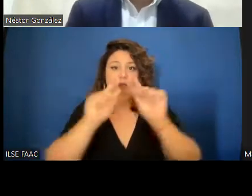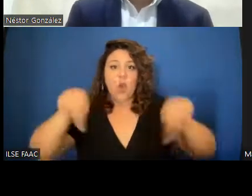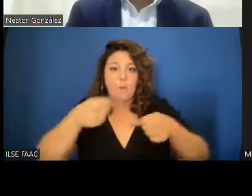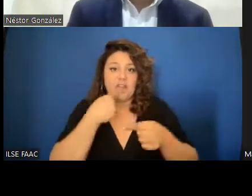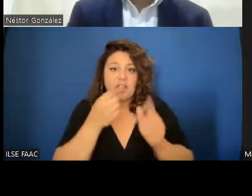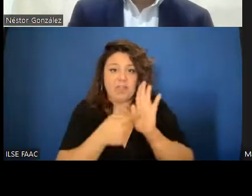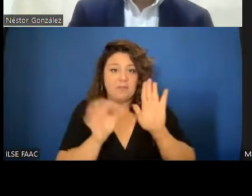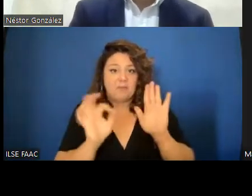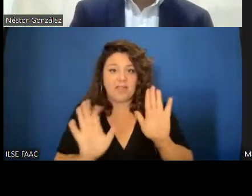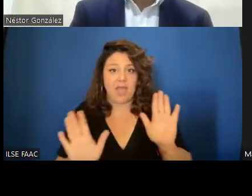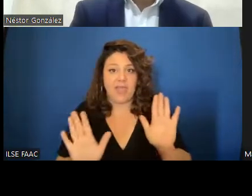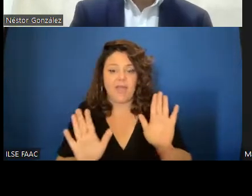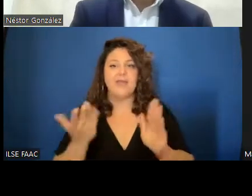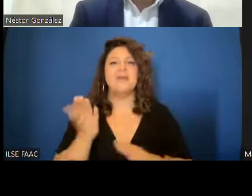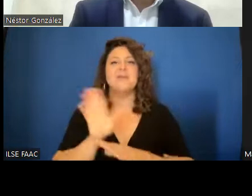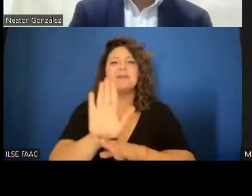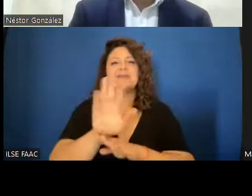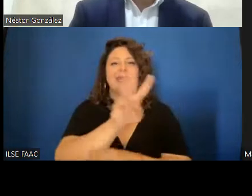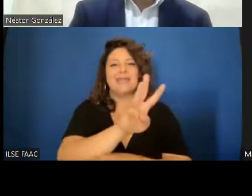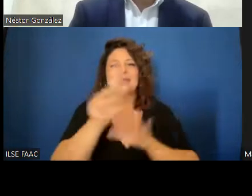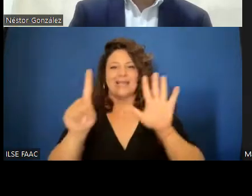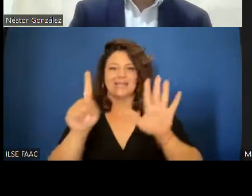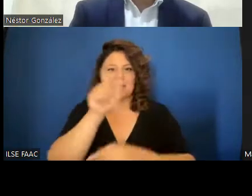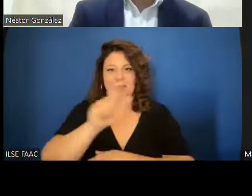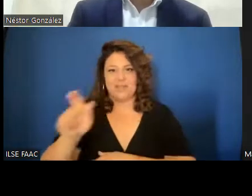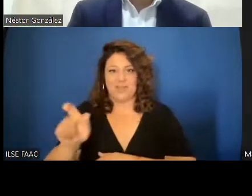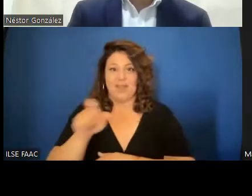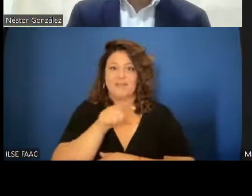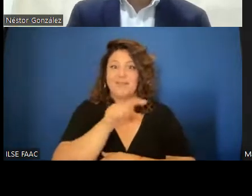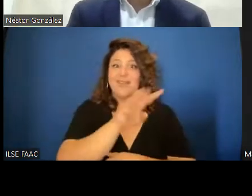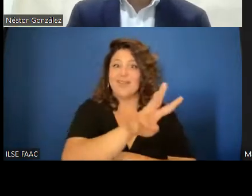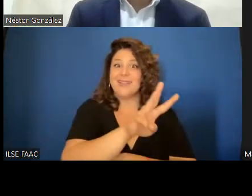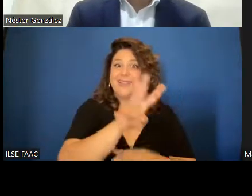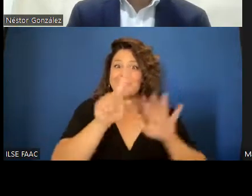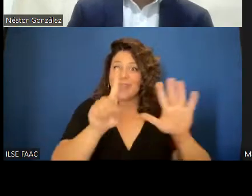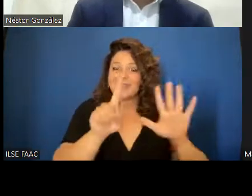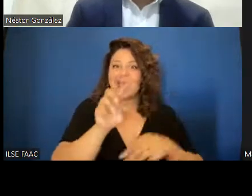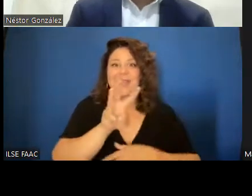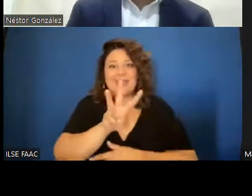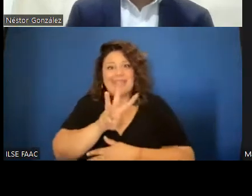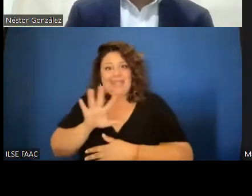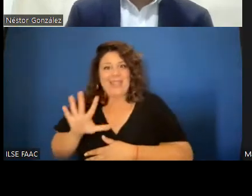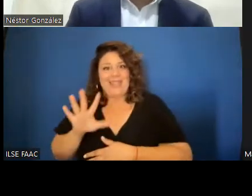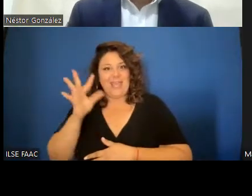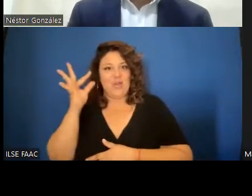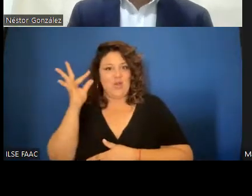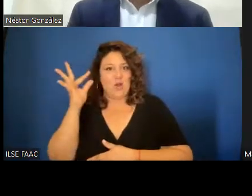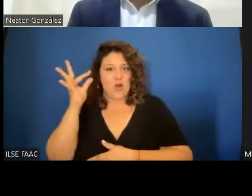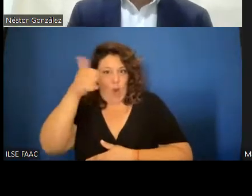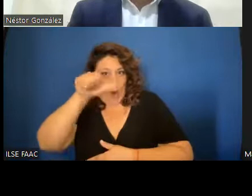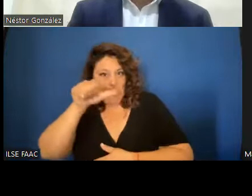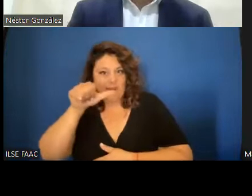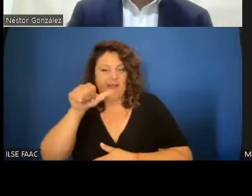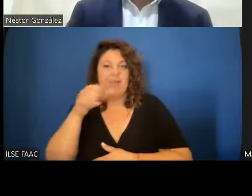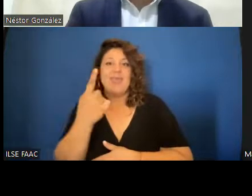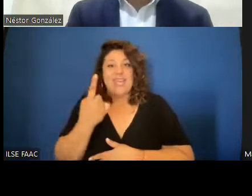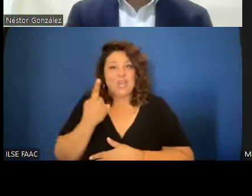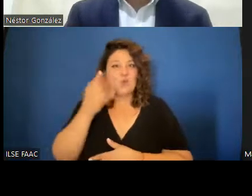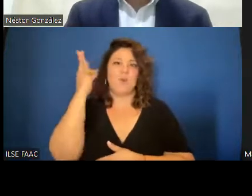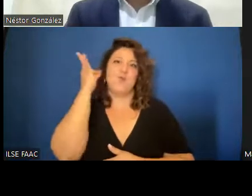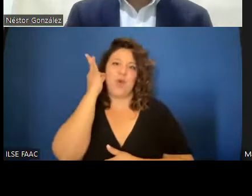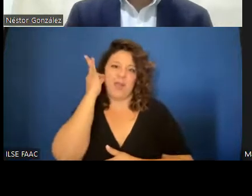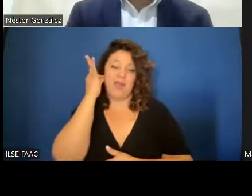esas indemnizaciones o esas situaciones de discriminación que había que lucharla una a una porque no había nada regulado. Pero bueno, la ley sí